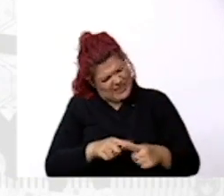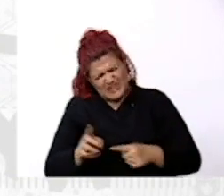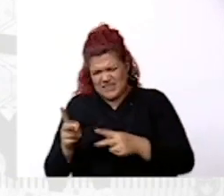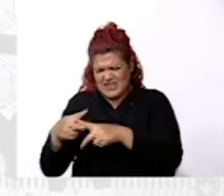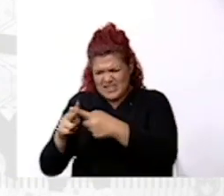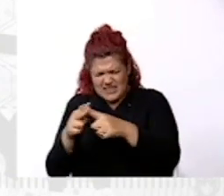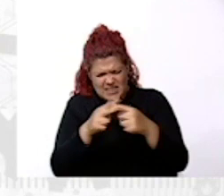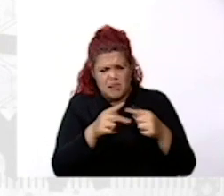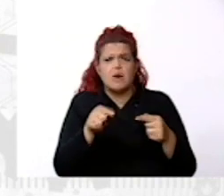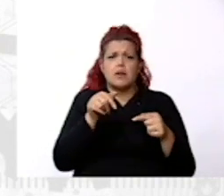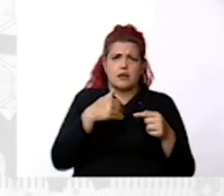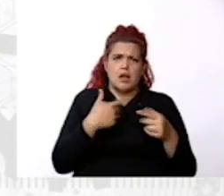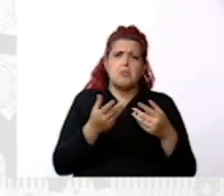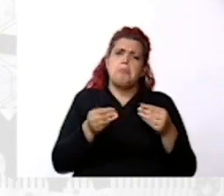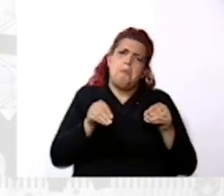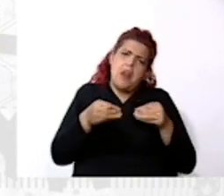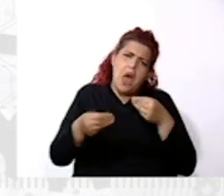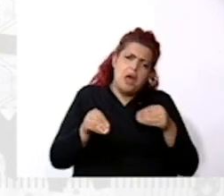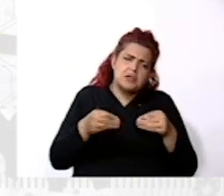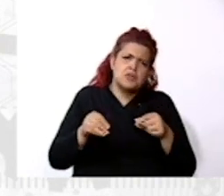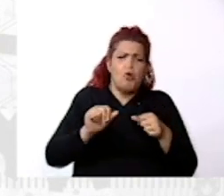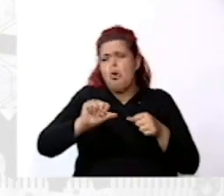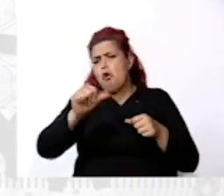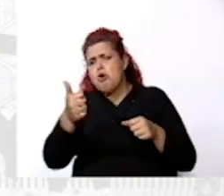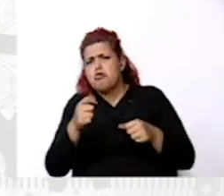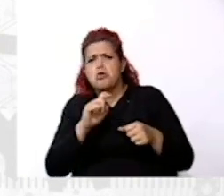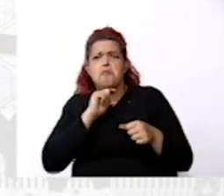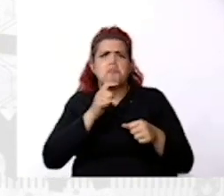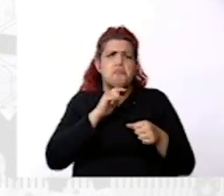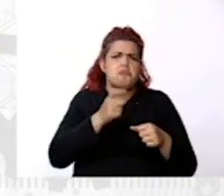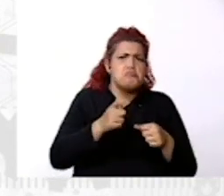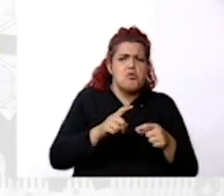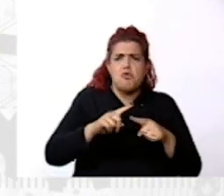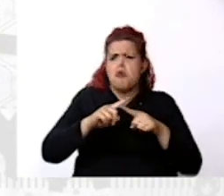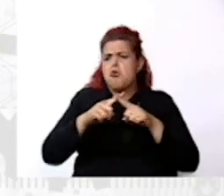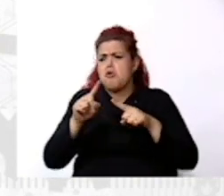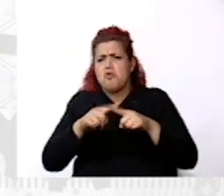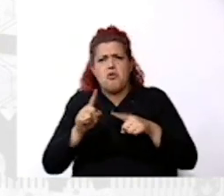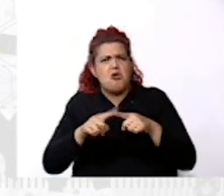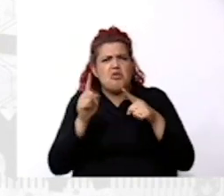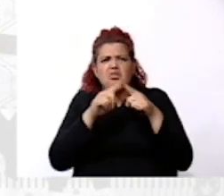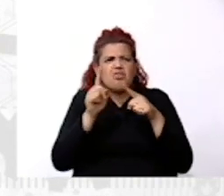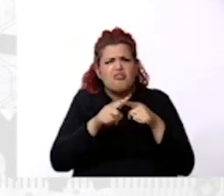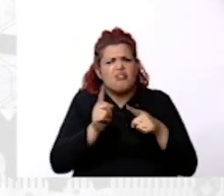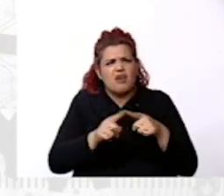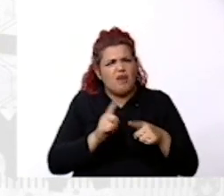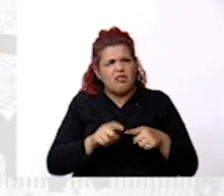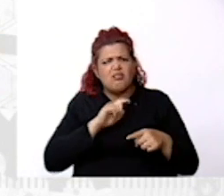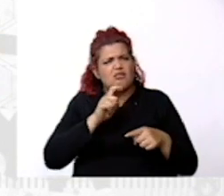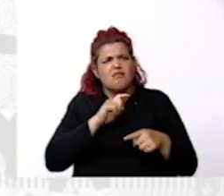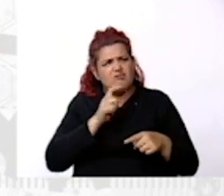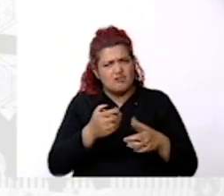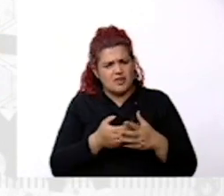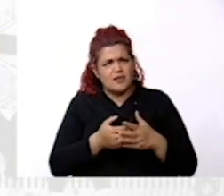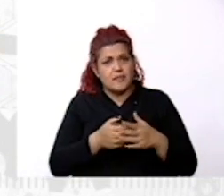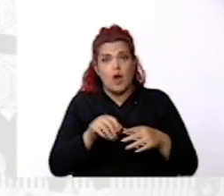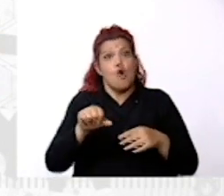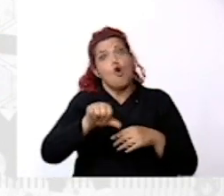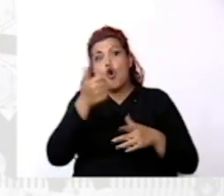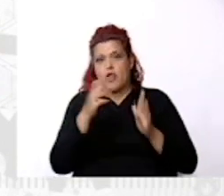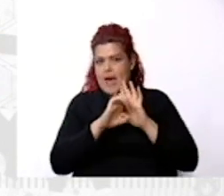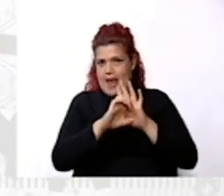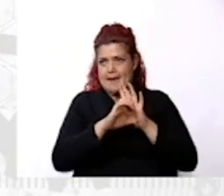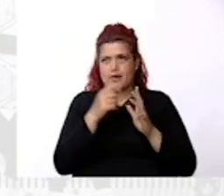ser de plástico, otras pueden ser de acero o algunas pueden ser de otros metales. También tenemos otro